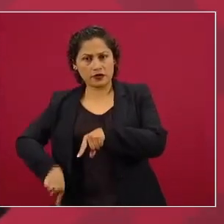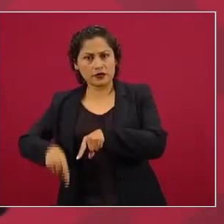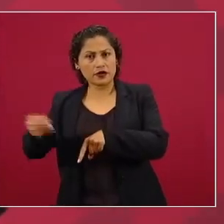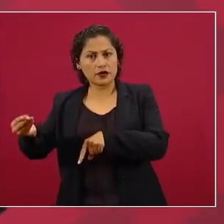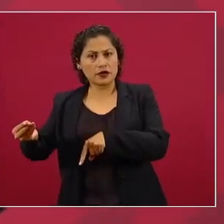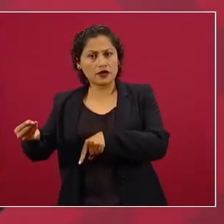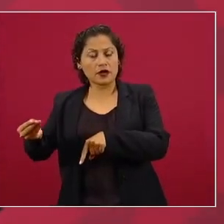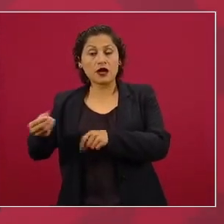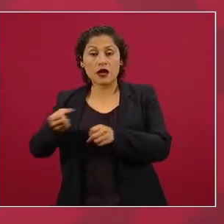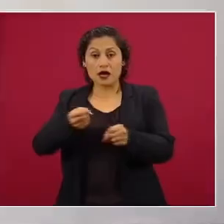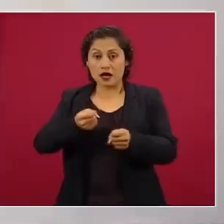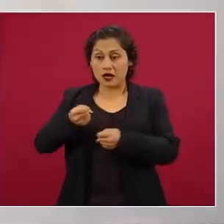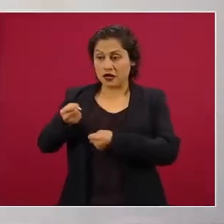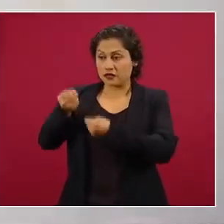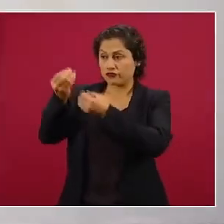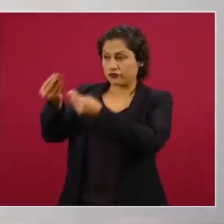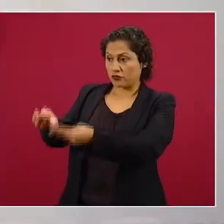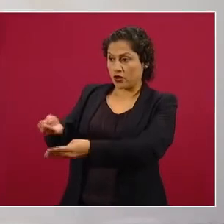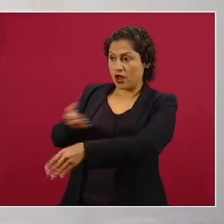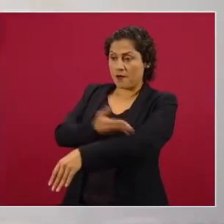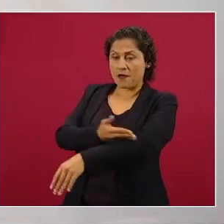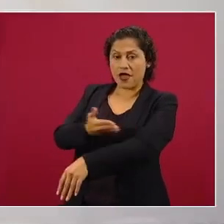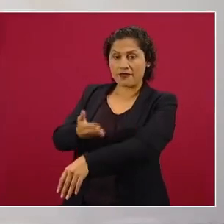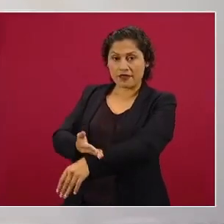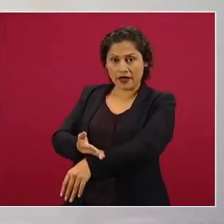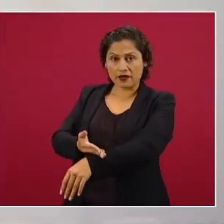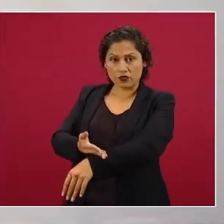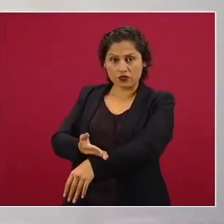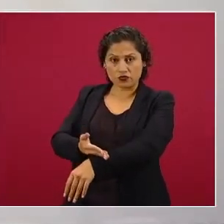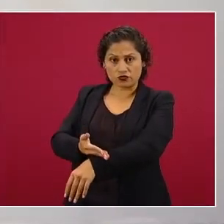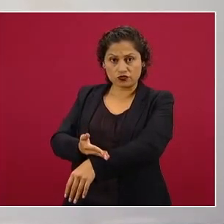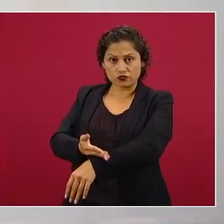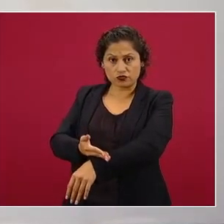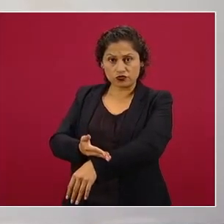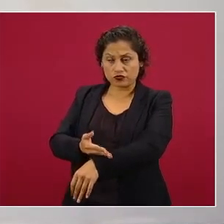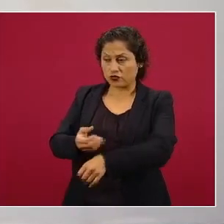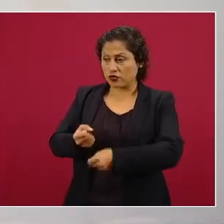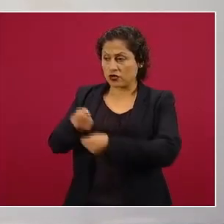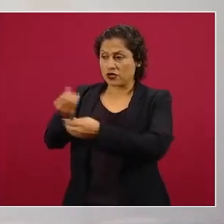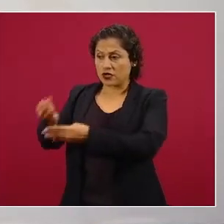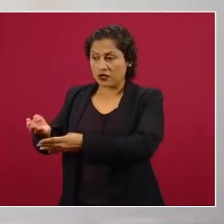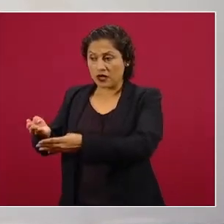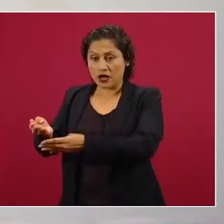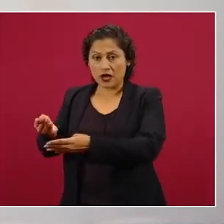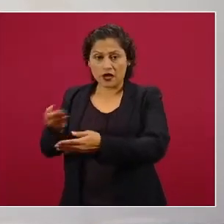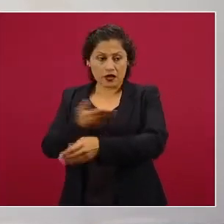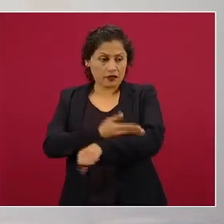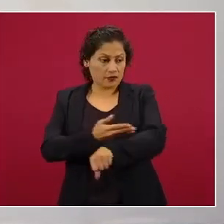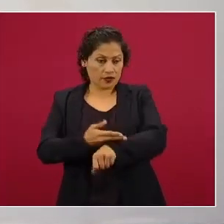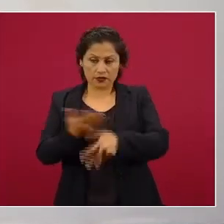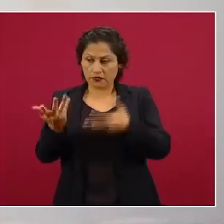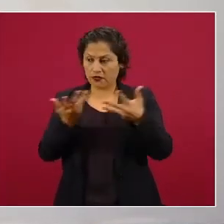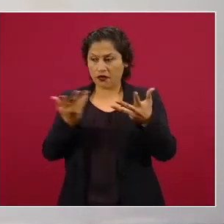esa arma a Madero, a Francisco, y Francisco se la regresó a Huerta.